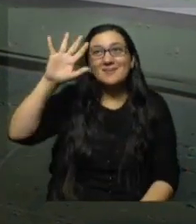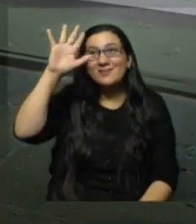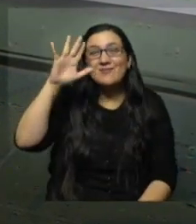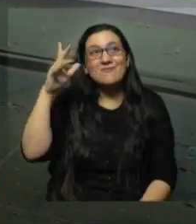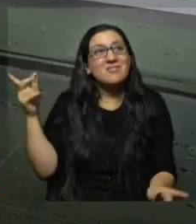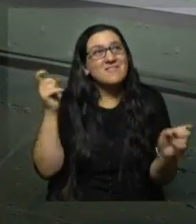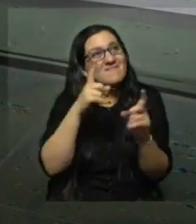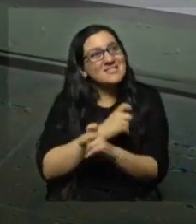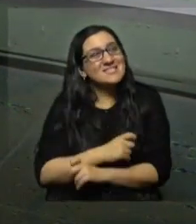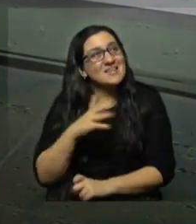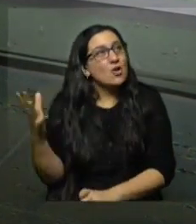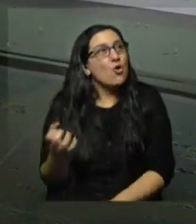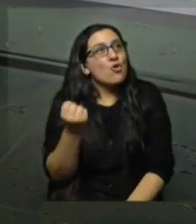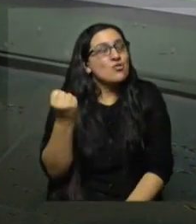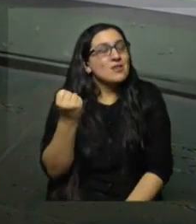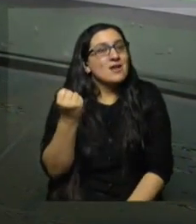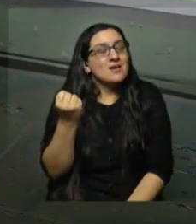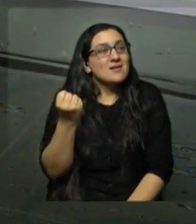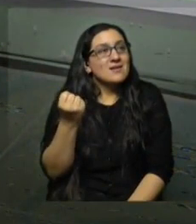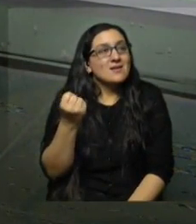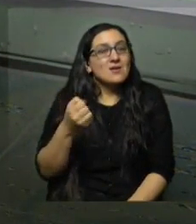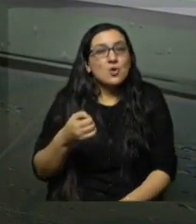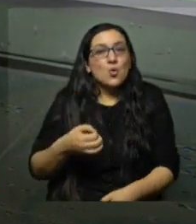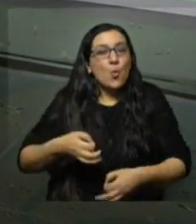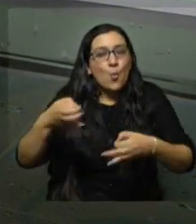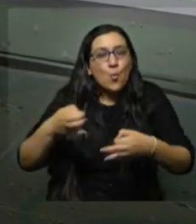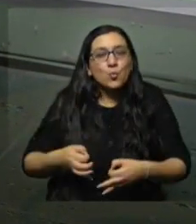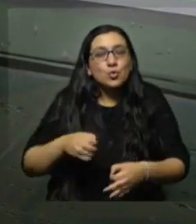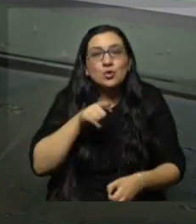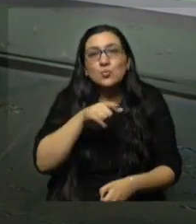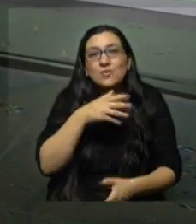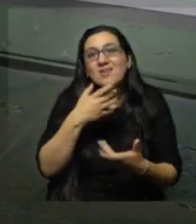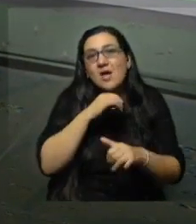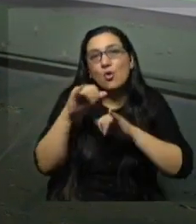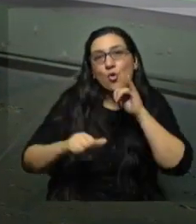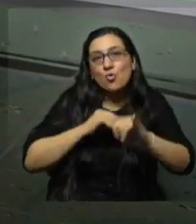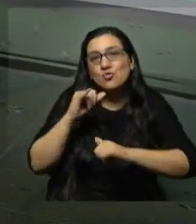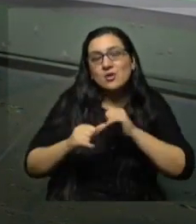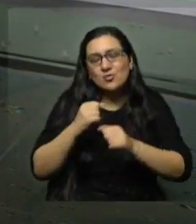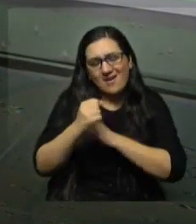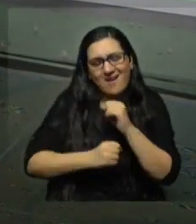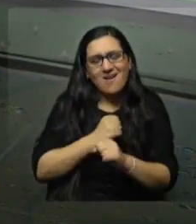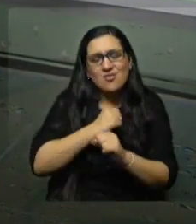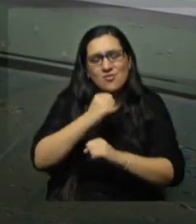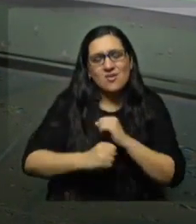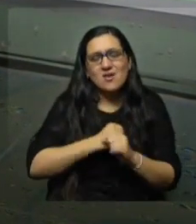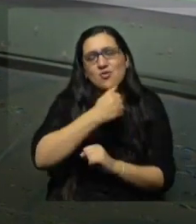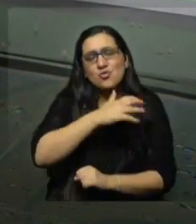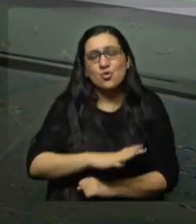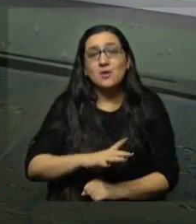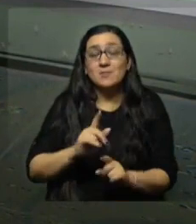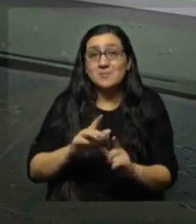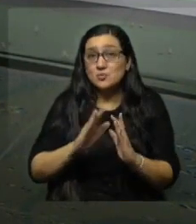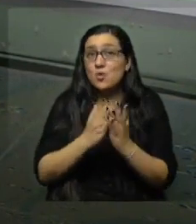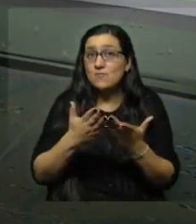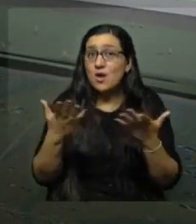encontrar esa medida justa de lo que vos querías contar a través de tantos años de historia y también fue un libro muy actual, como lo es.